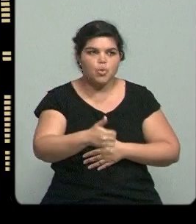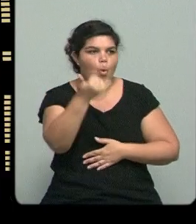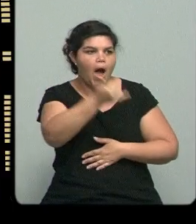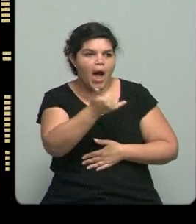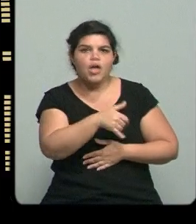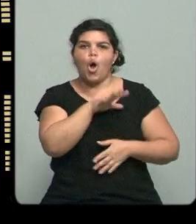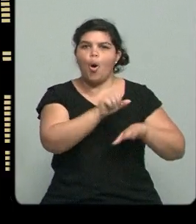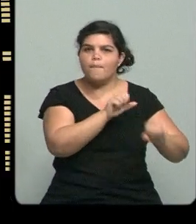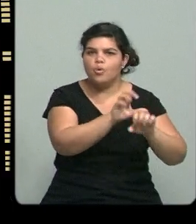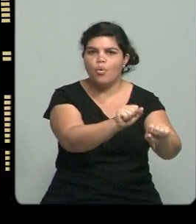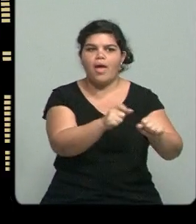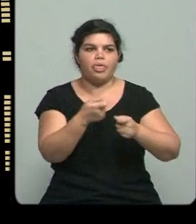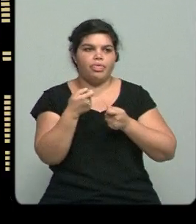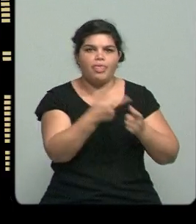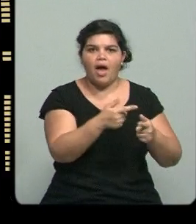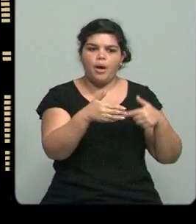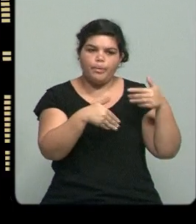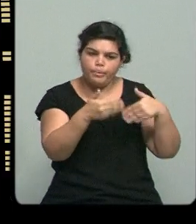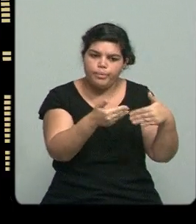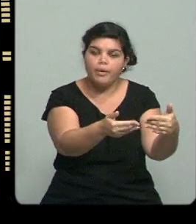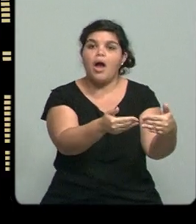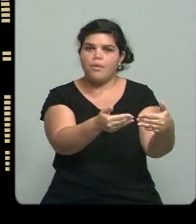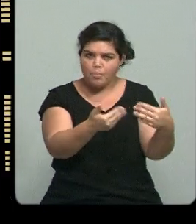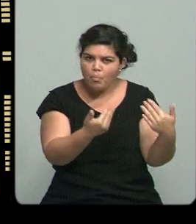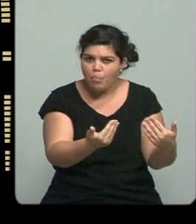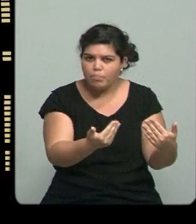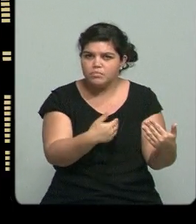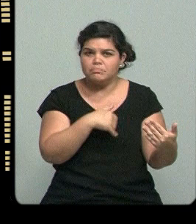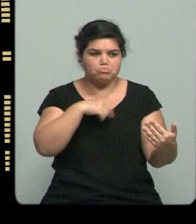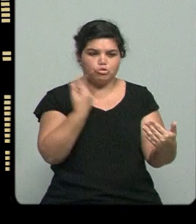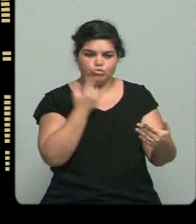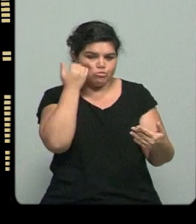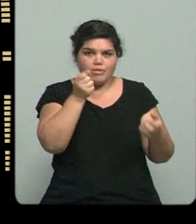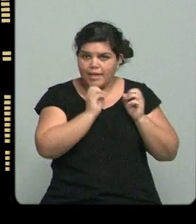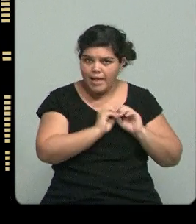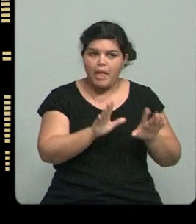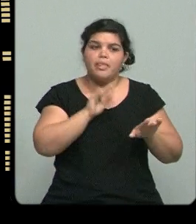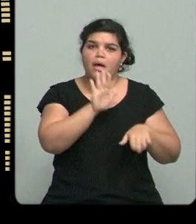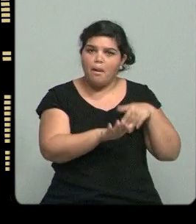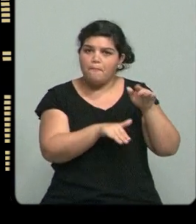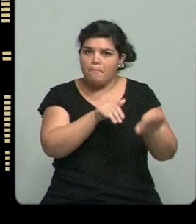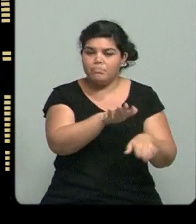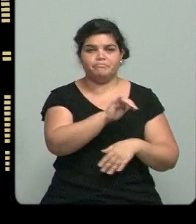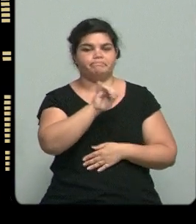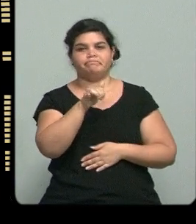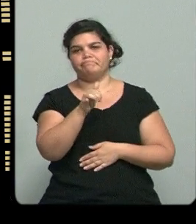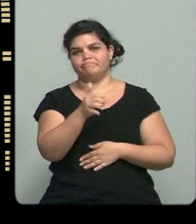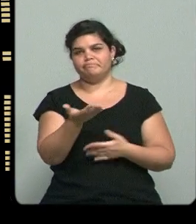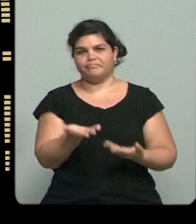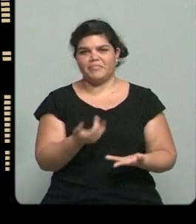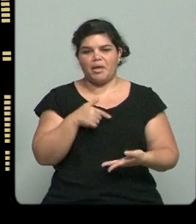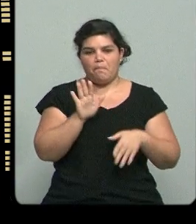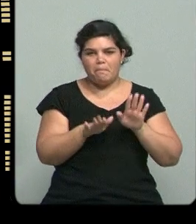¿Hemos dado el cambio? ¿Hemos empezado a hacer ese camino? Sí, hemos empezado a hacer ese camino, claramente. Por supuesto